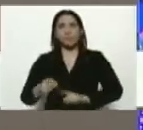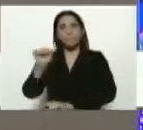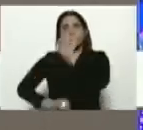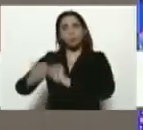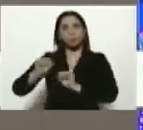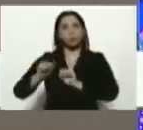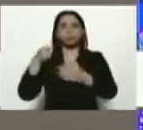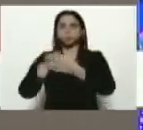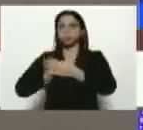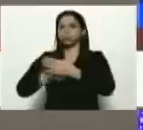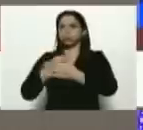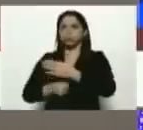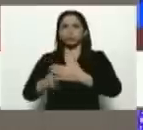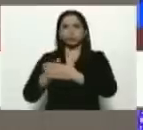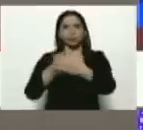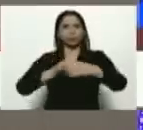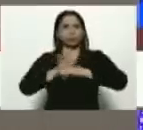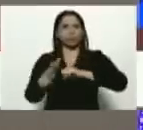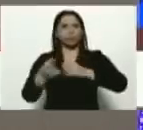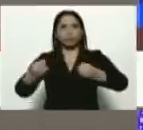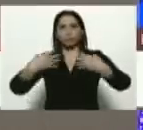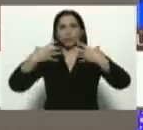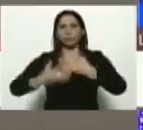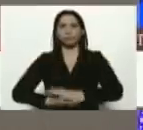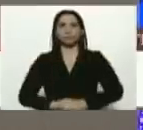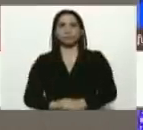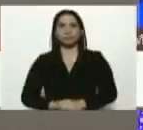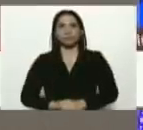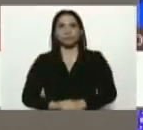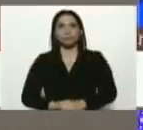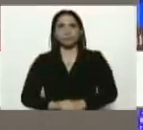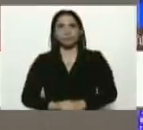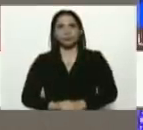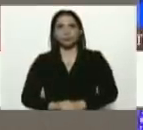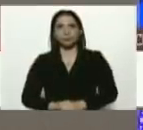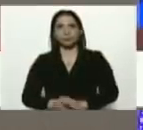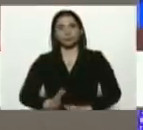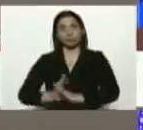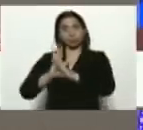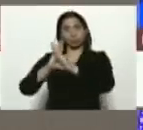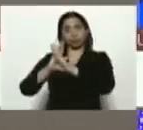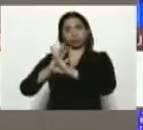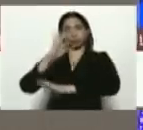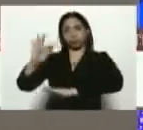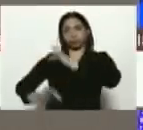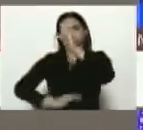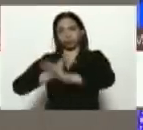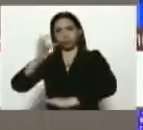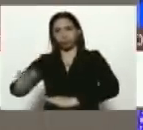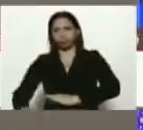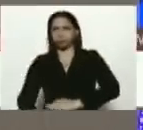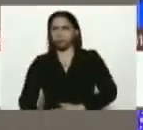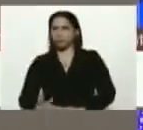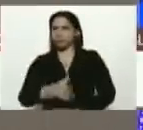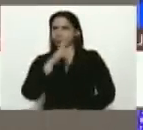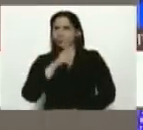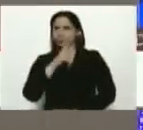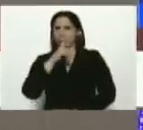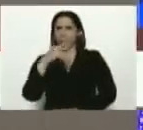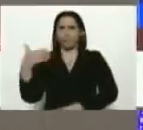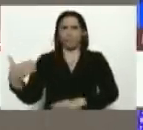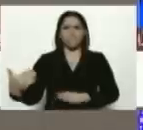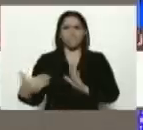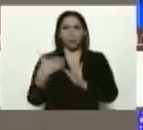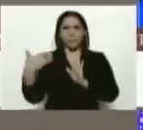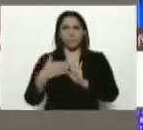el Combate, la Prevención y la detención de este flagelo que ataca al